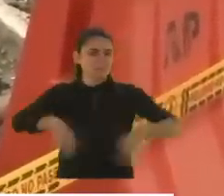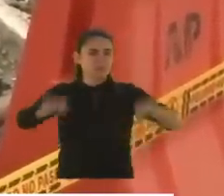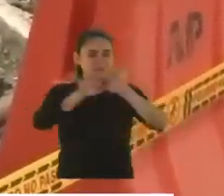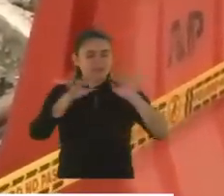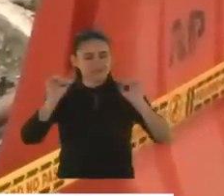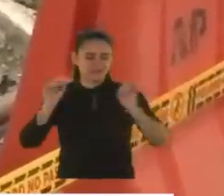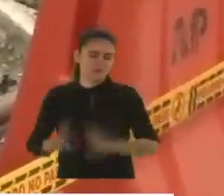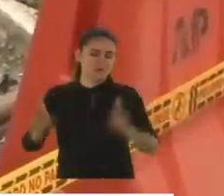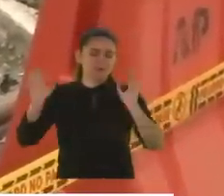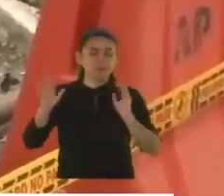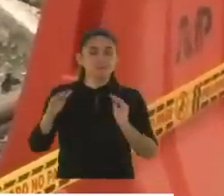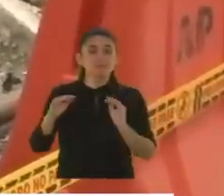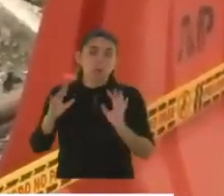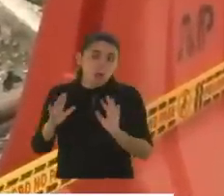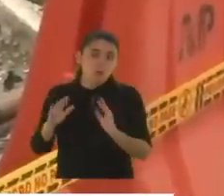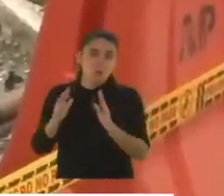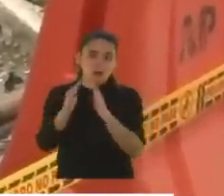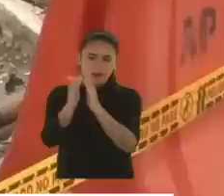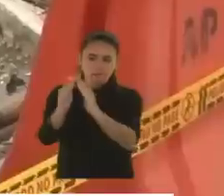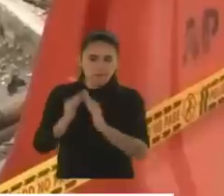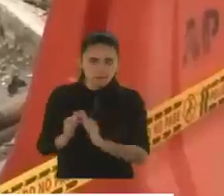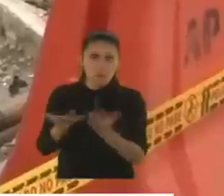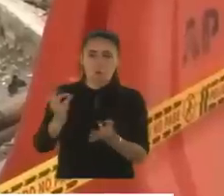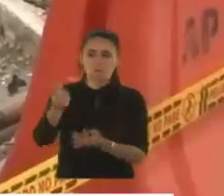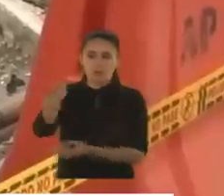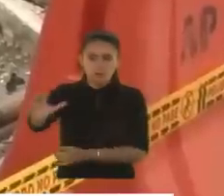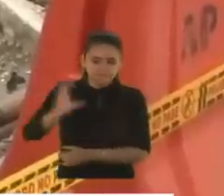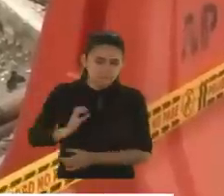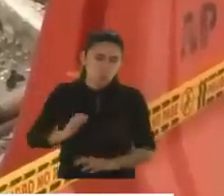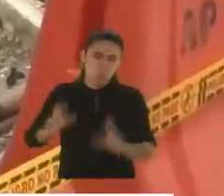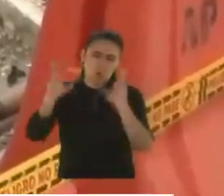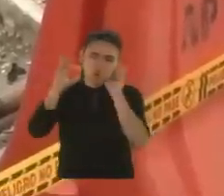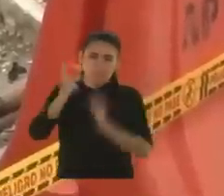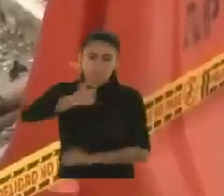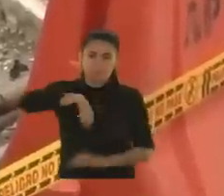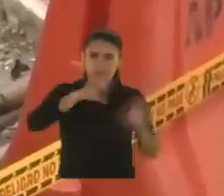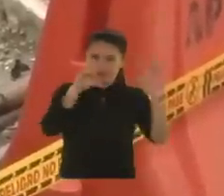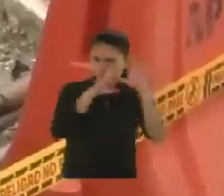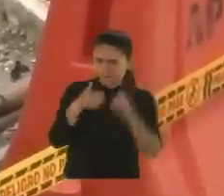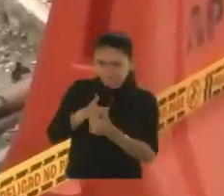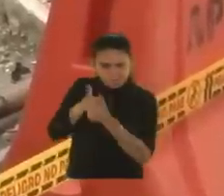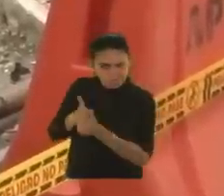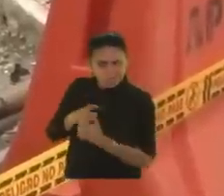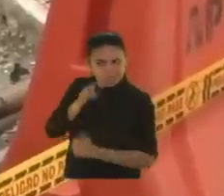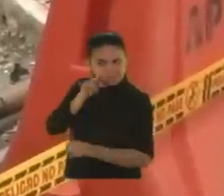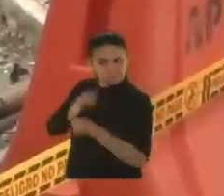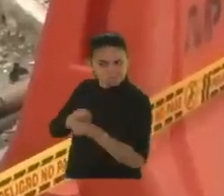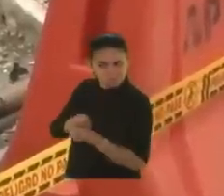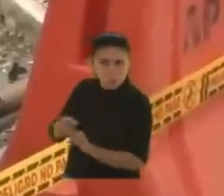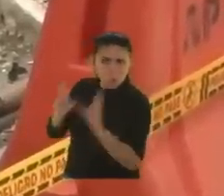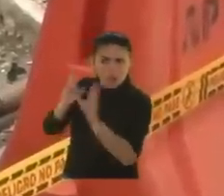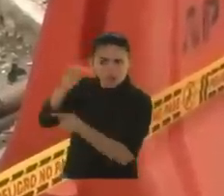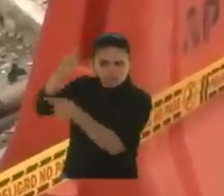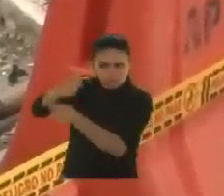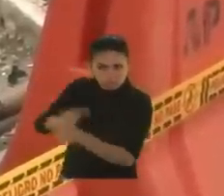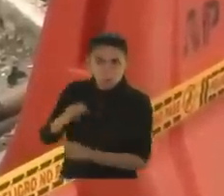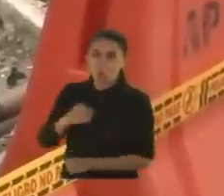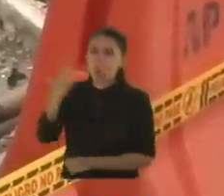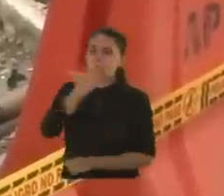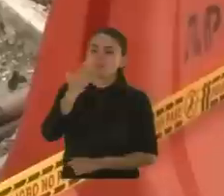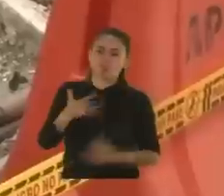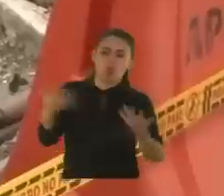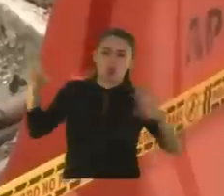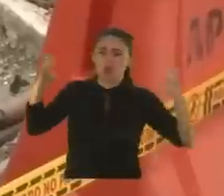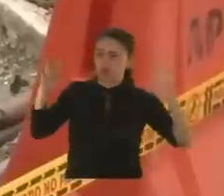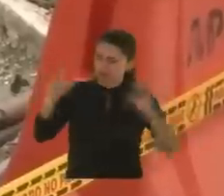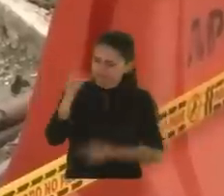que deben. Y por supuesto, nosotros aquí en Noticias RCN estaremos atentos y vigilantes de que todas estas promesas sí se